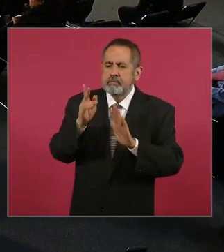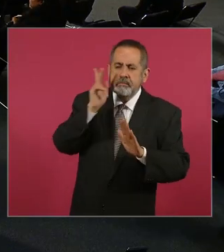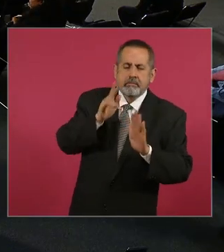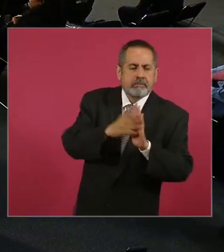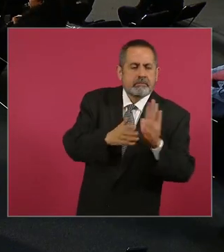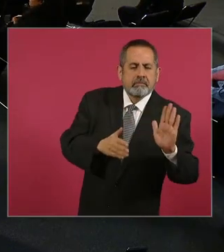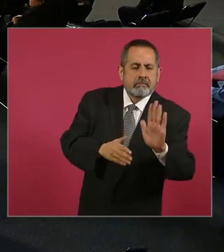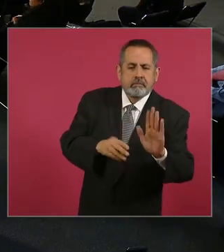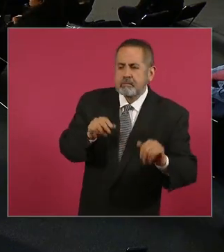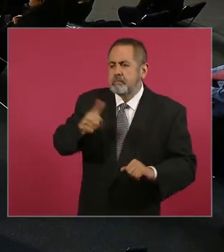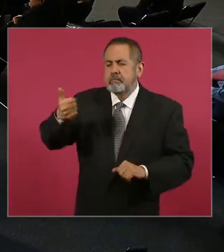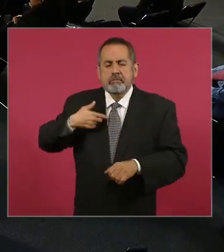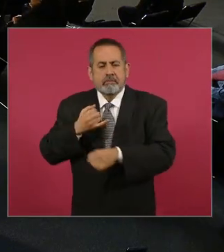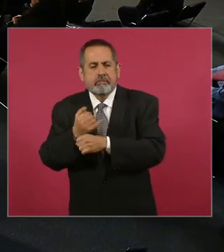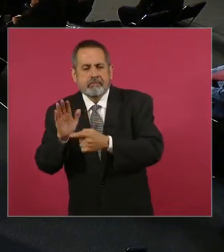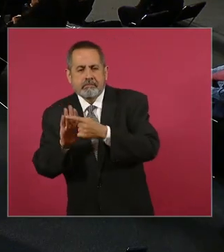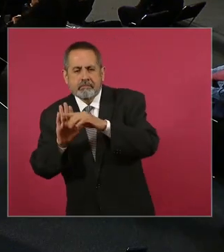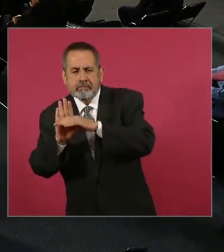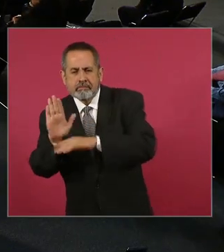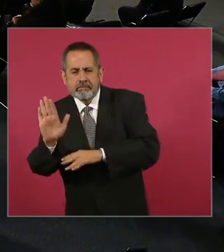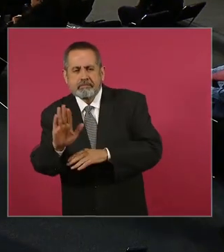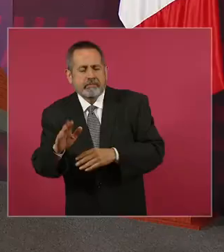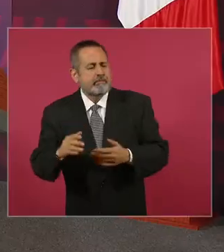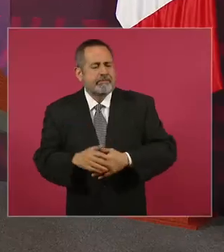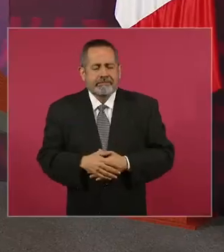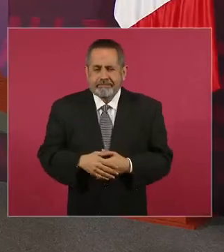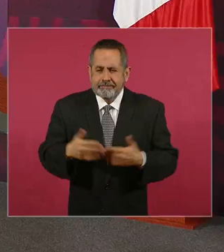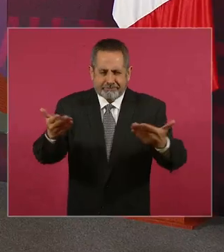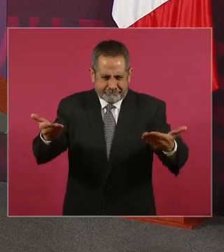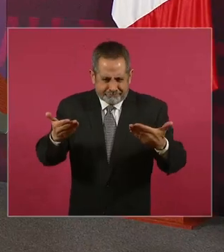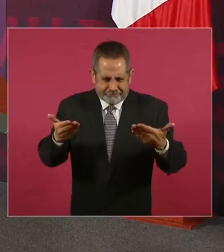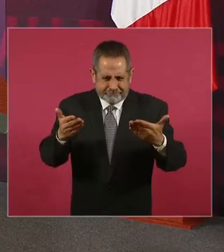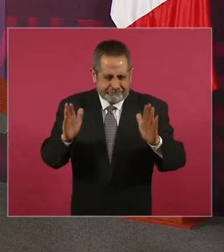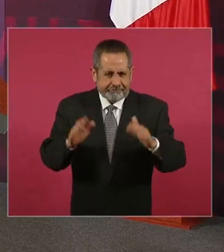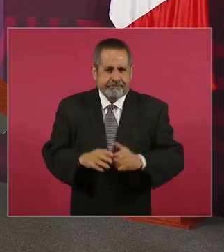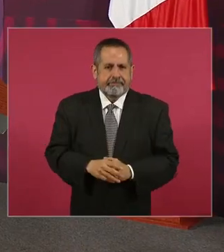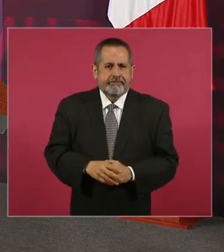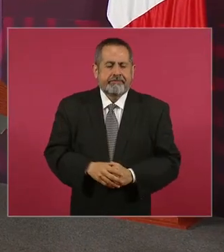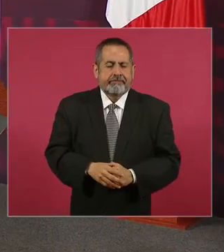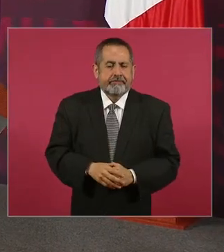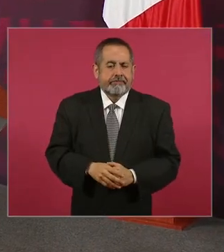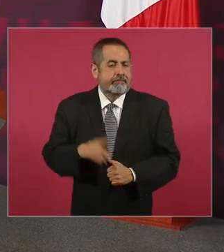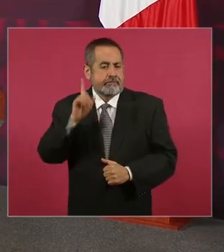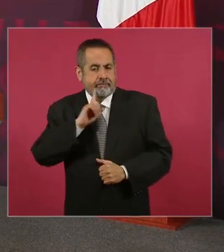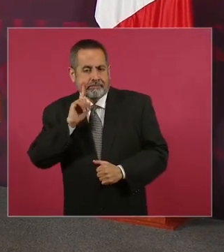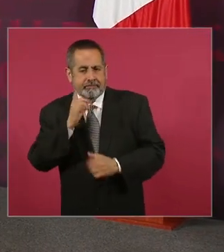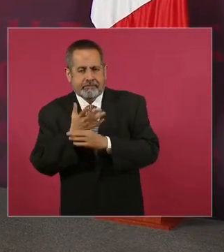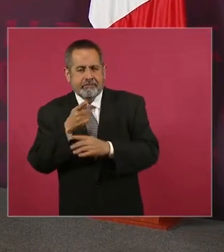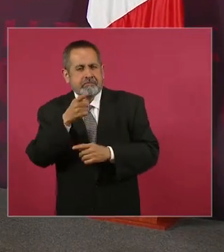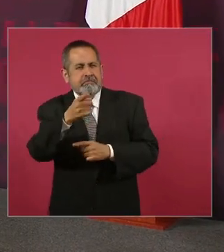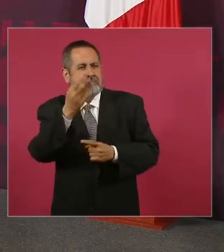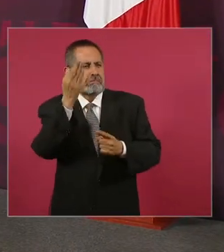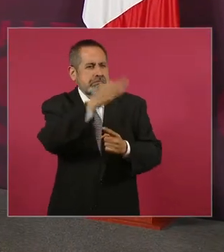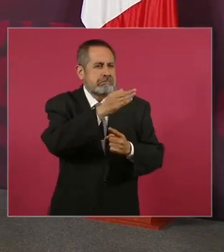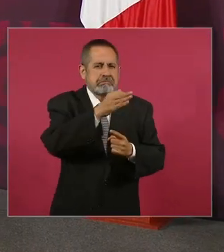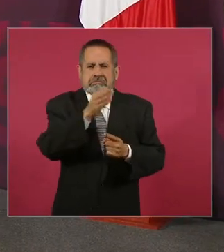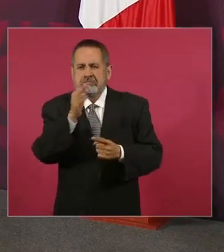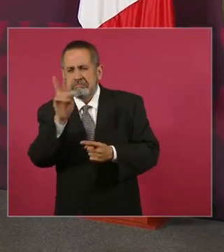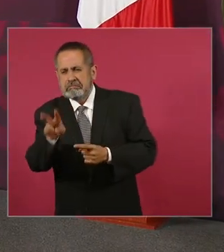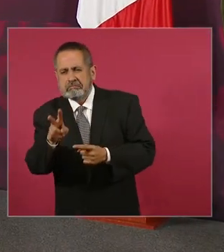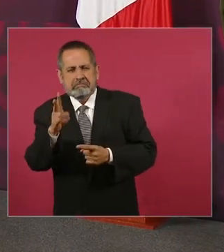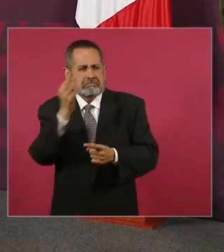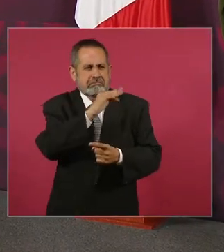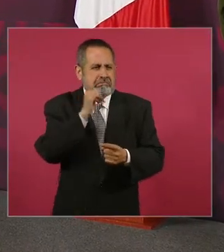lo investigaron otros. Ah, pues que entonces, traigan las pruebas. ¿Cómo da usted por falso uno y da por válido el otro? Porque no han